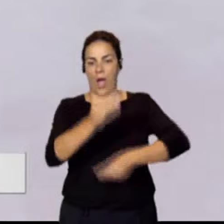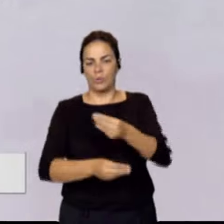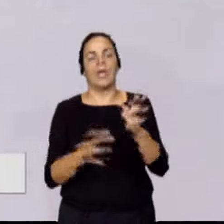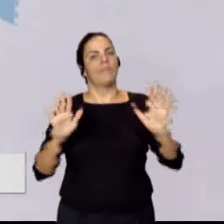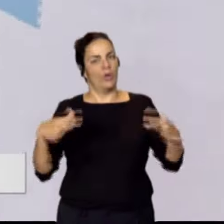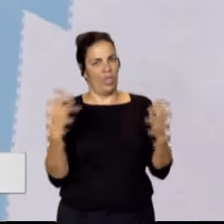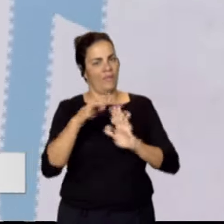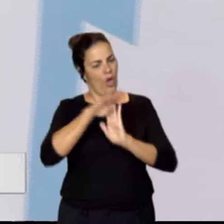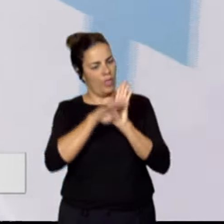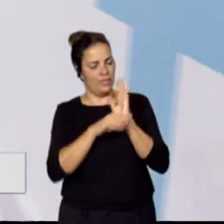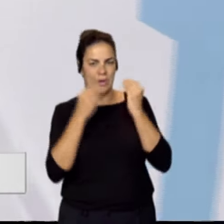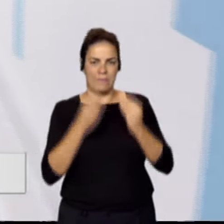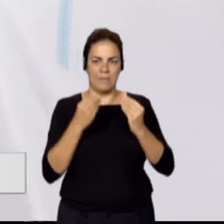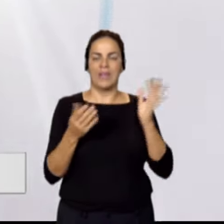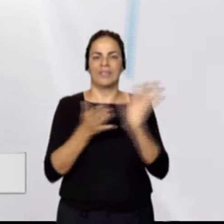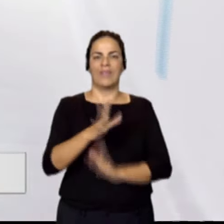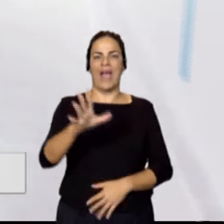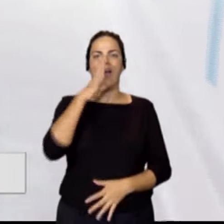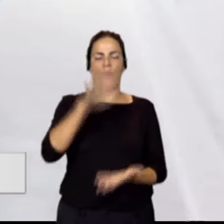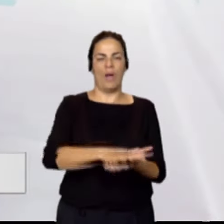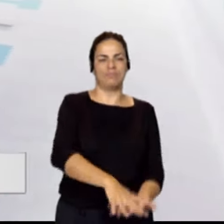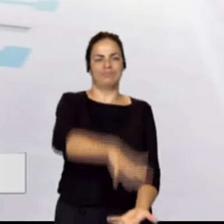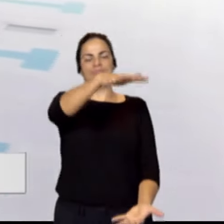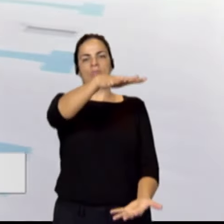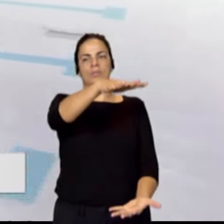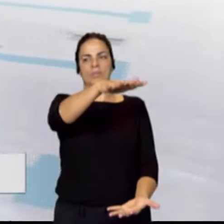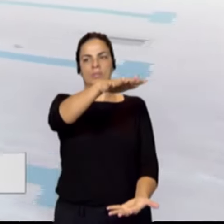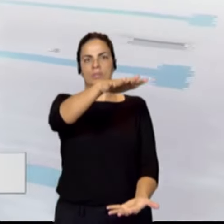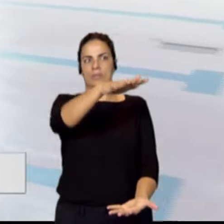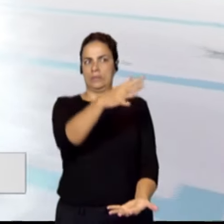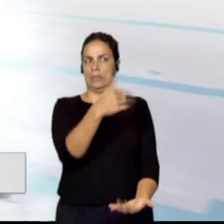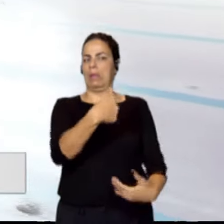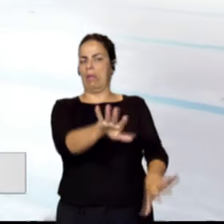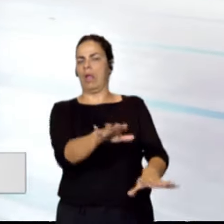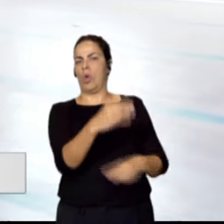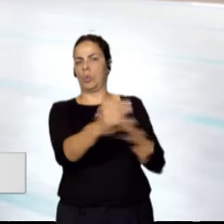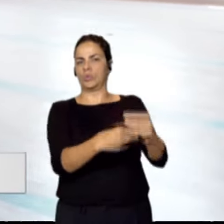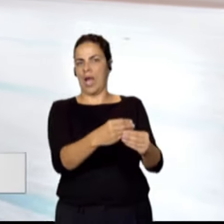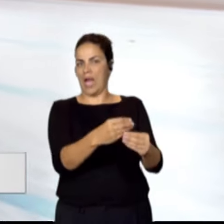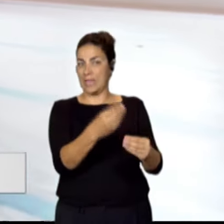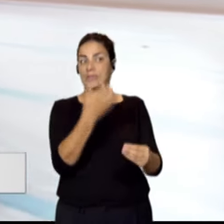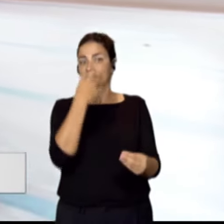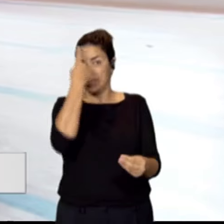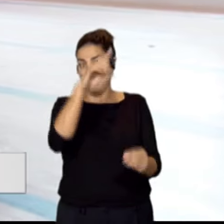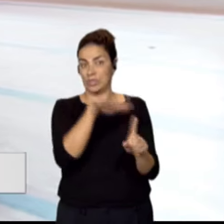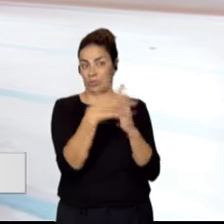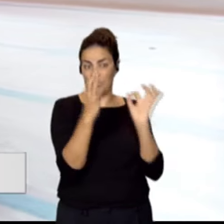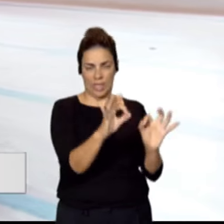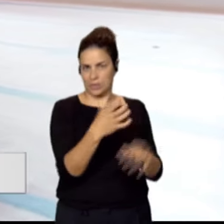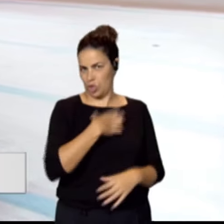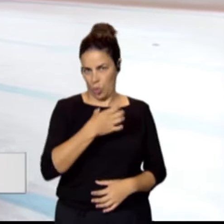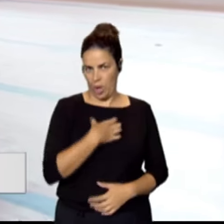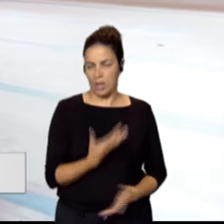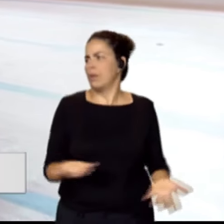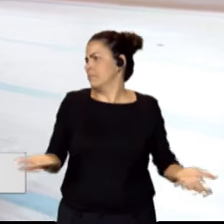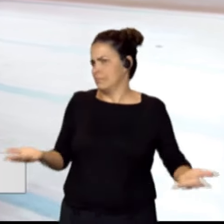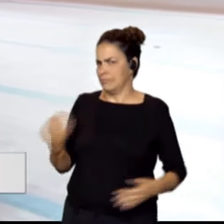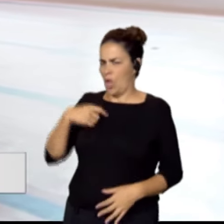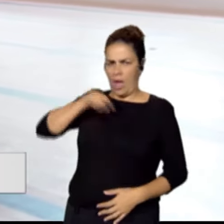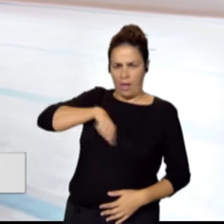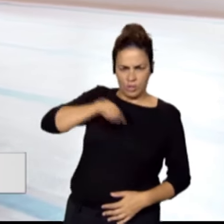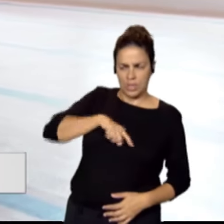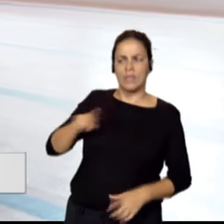condiciones No se podría llenar y esperar a a utilizarla sabiendo que tenemos esta situación sin duda soy muy consciente soy muy consciente tanto el alcalde